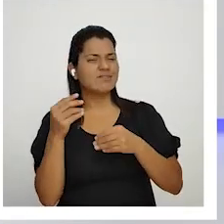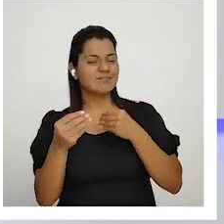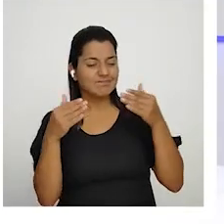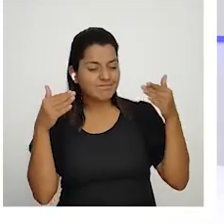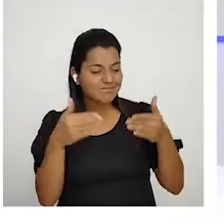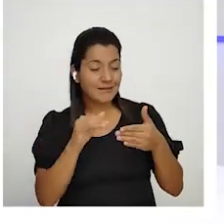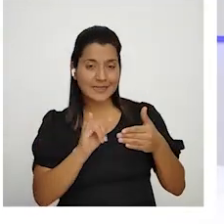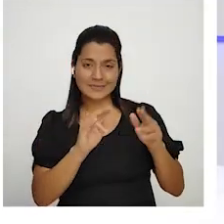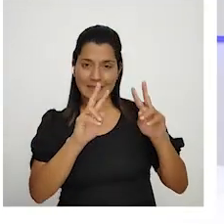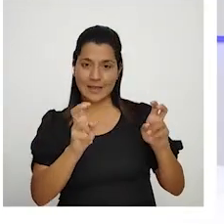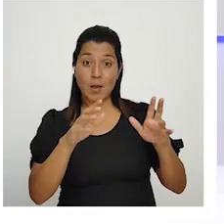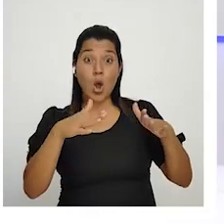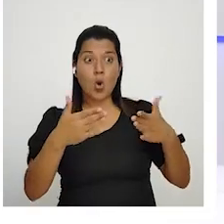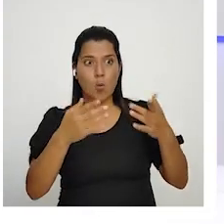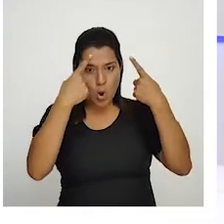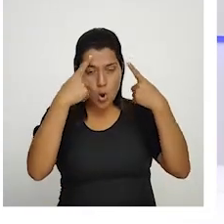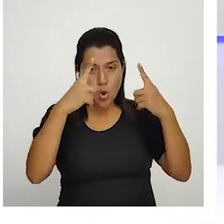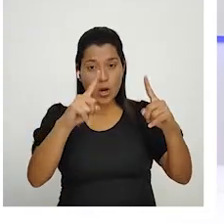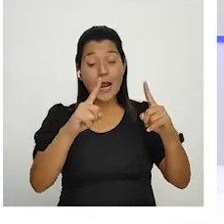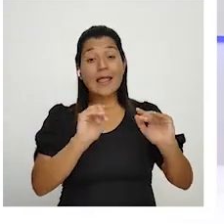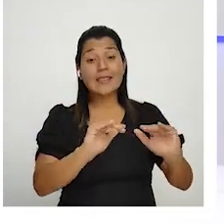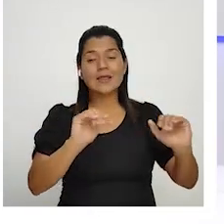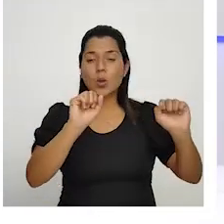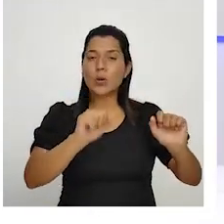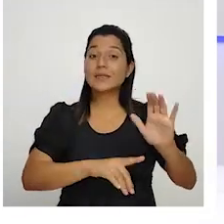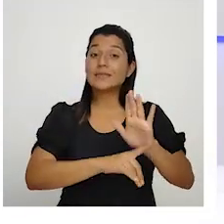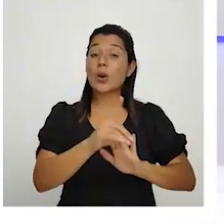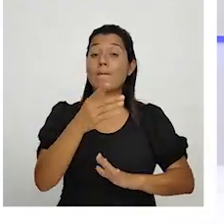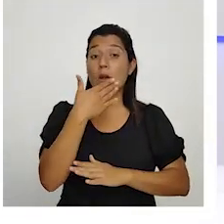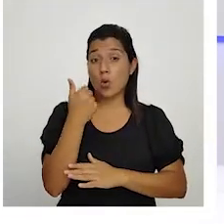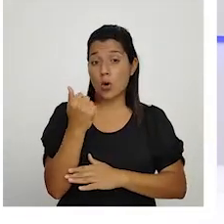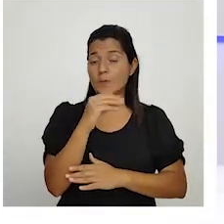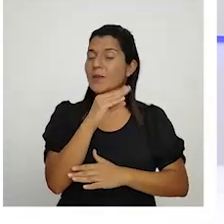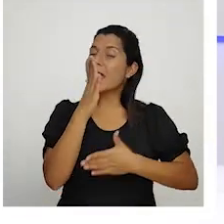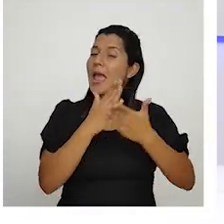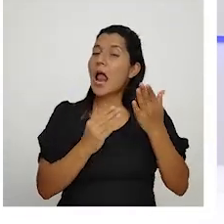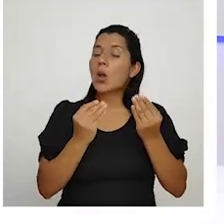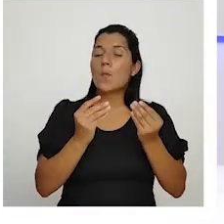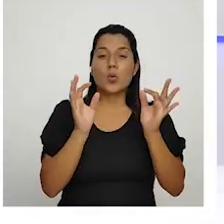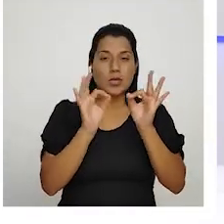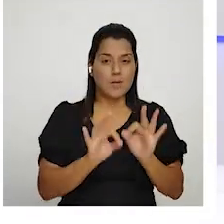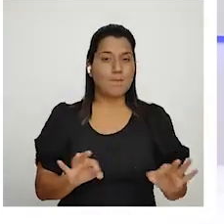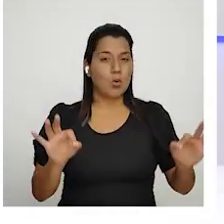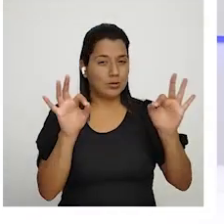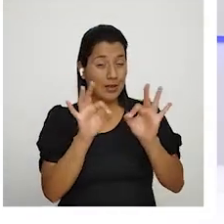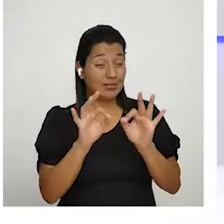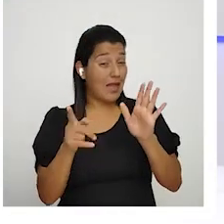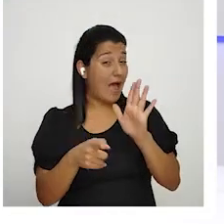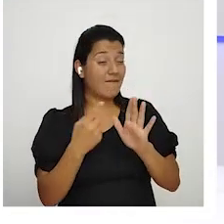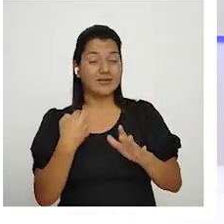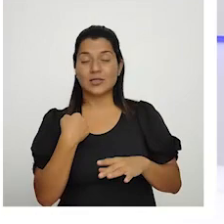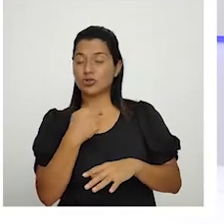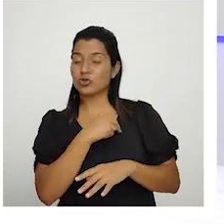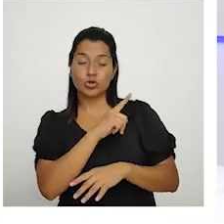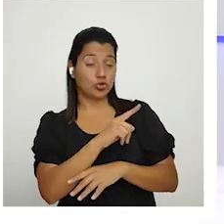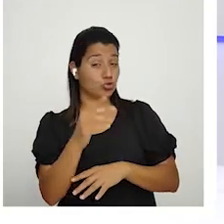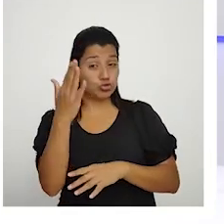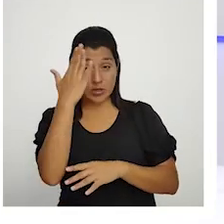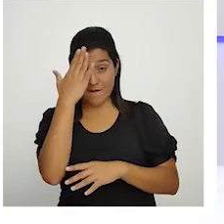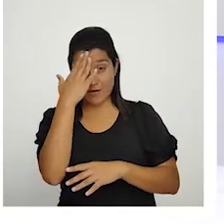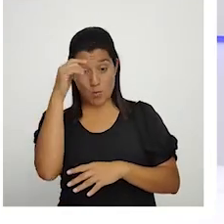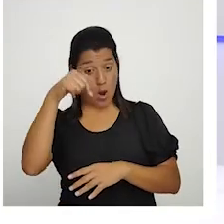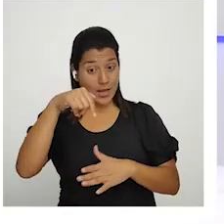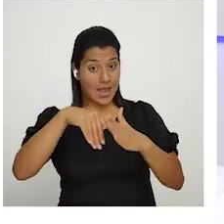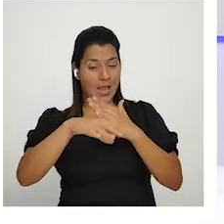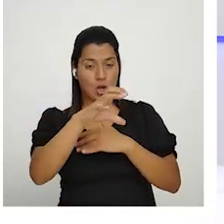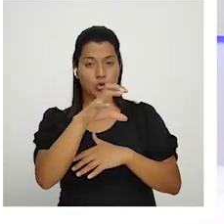temas de cómo hacemos para que los niños se desarrollen mejor. Y algo también muy importante que muchas veces no sabemos viviendo en Costa Rica es que nosotros en